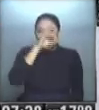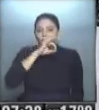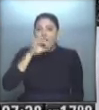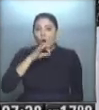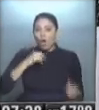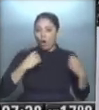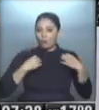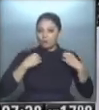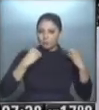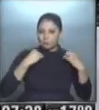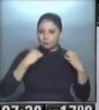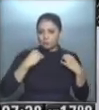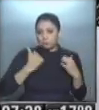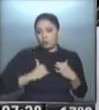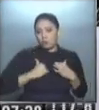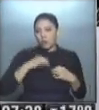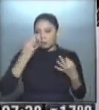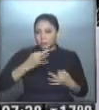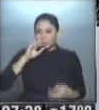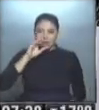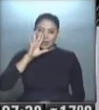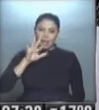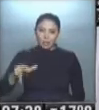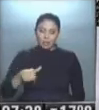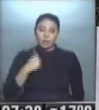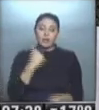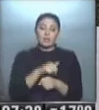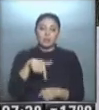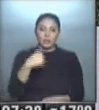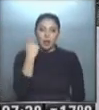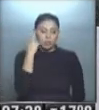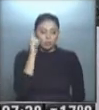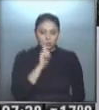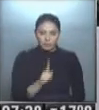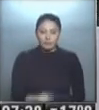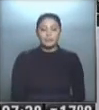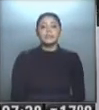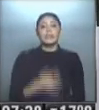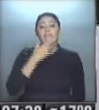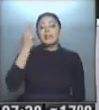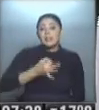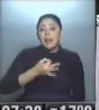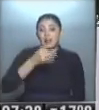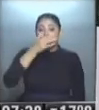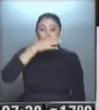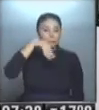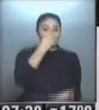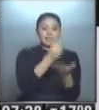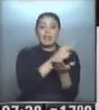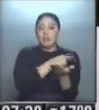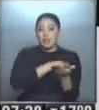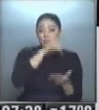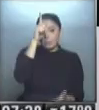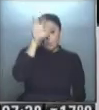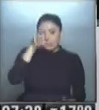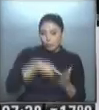disfrazados utilizando los uniformes para consumar este hecho. Lo cierto es que la máxima autoridad policial de la